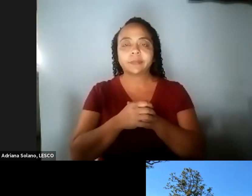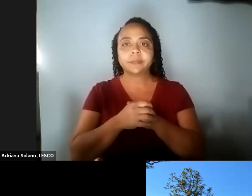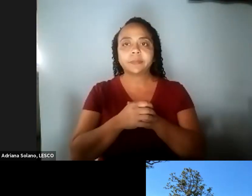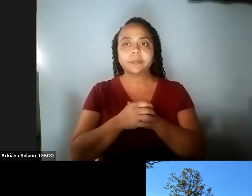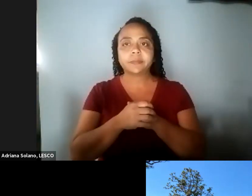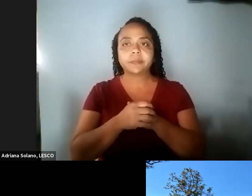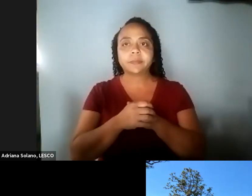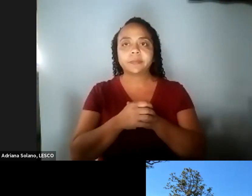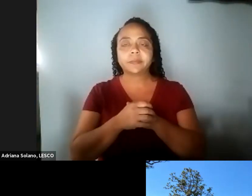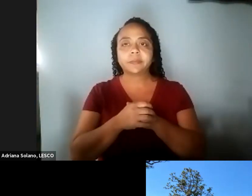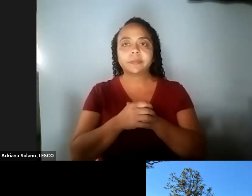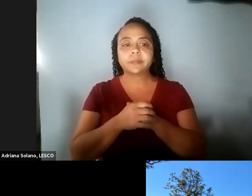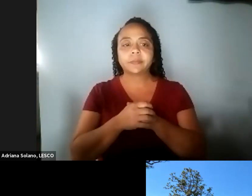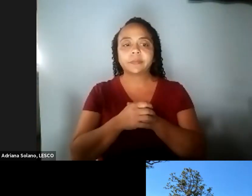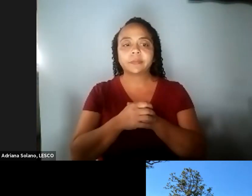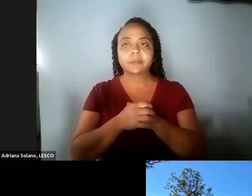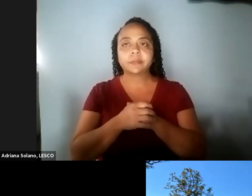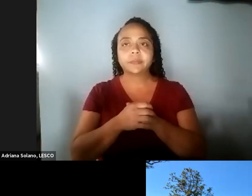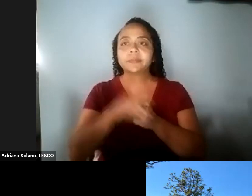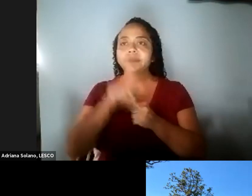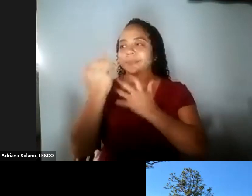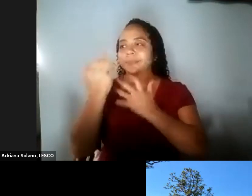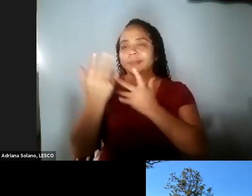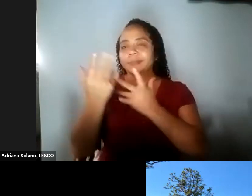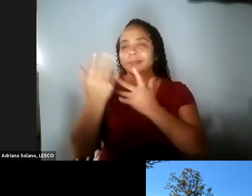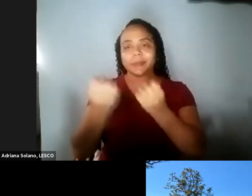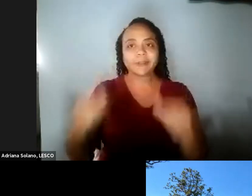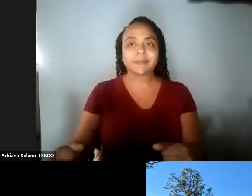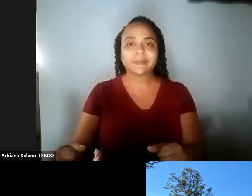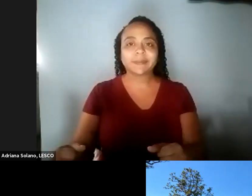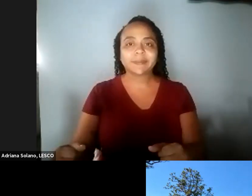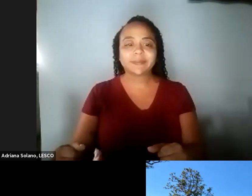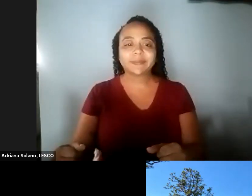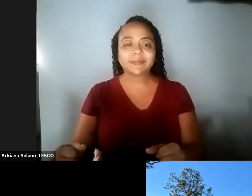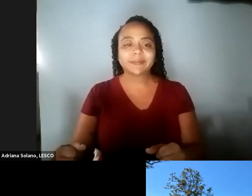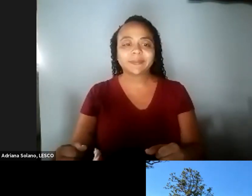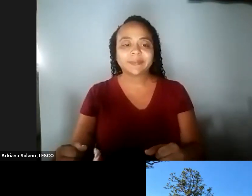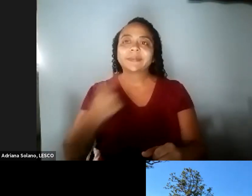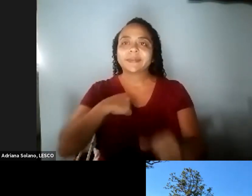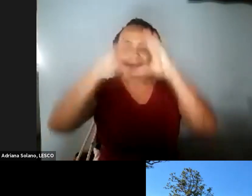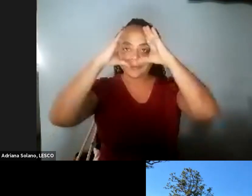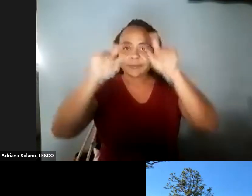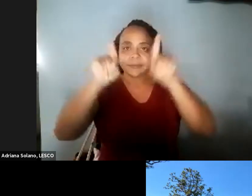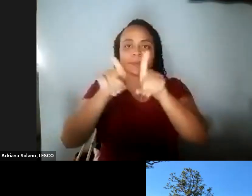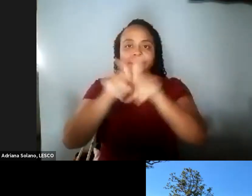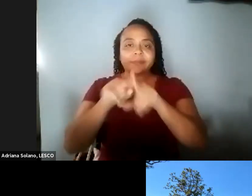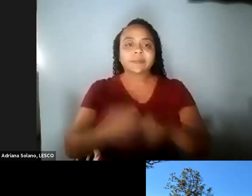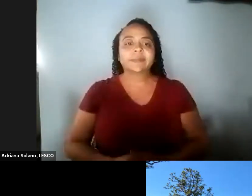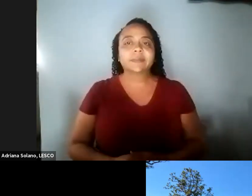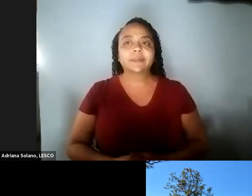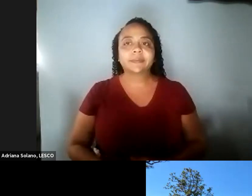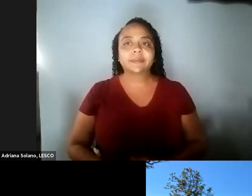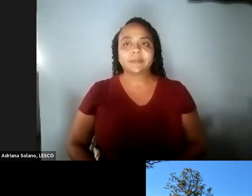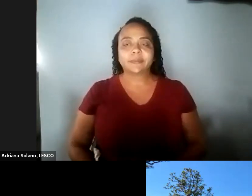bueno algún día algún día tendremos este libro de retiro y lo vamos a anunciar también para comprar ya